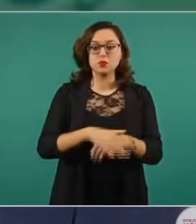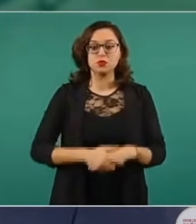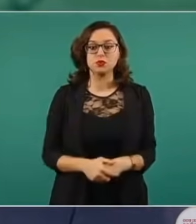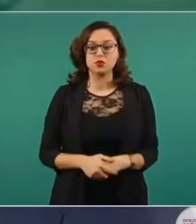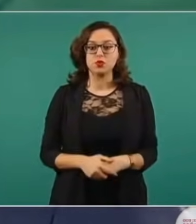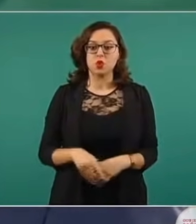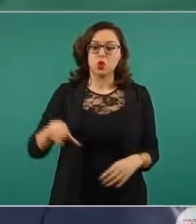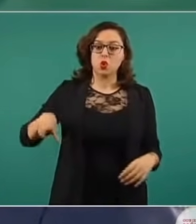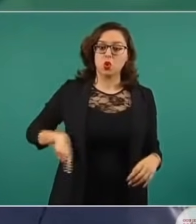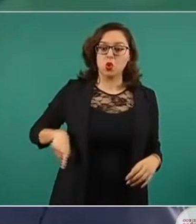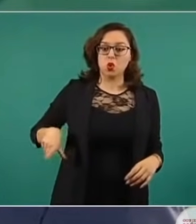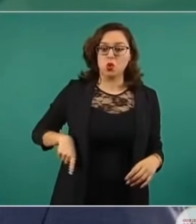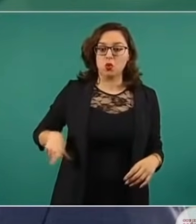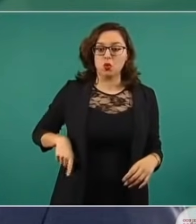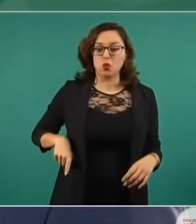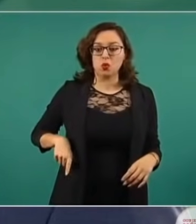gobierno